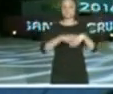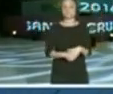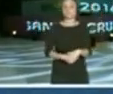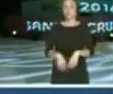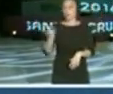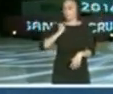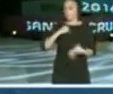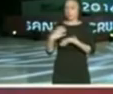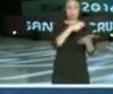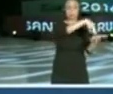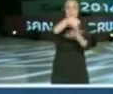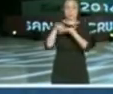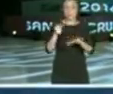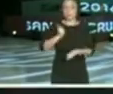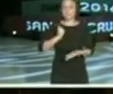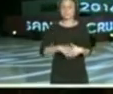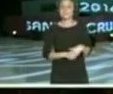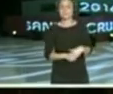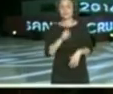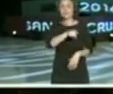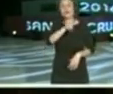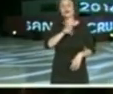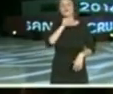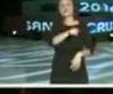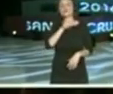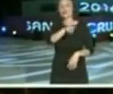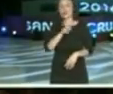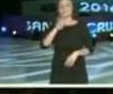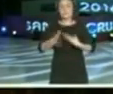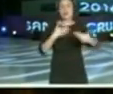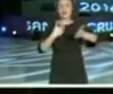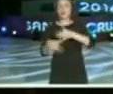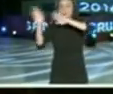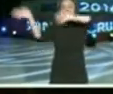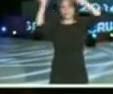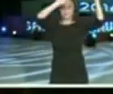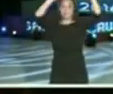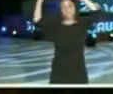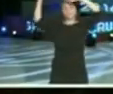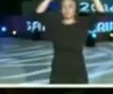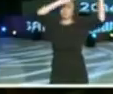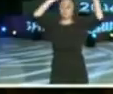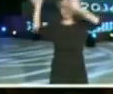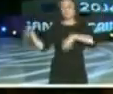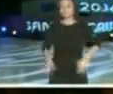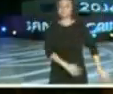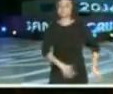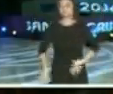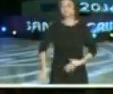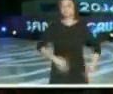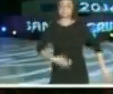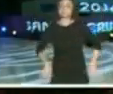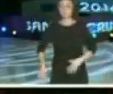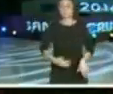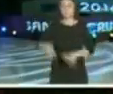pie, sube la mano para arriba, 1, 2, 3, sube la mano para arriba, dale para abajo, dale